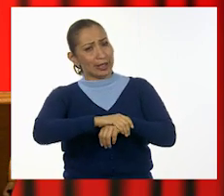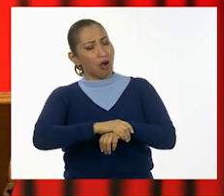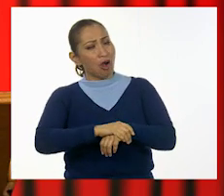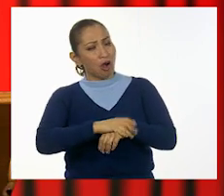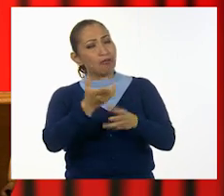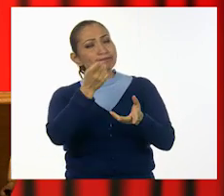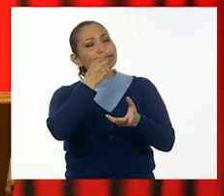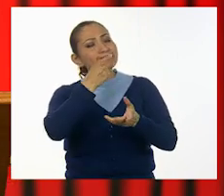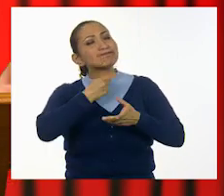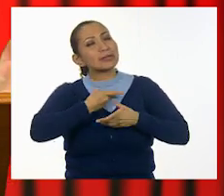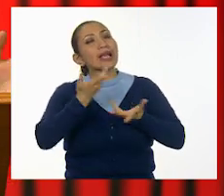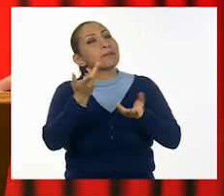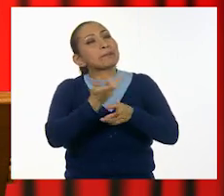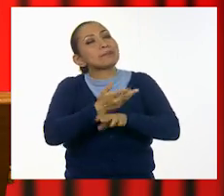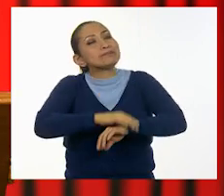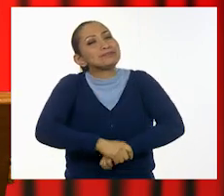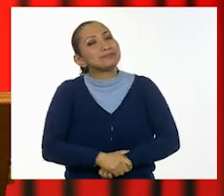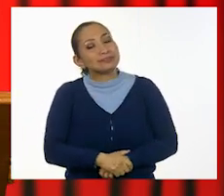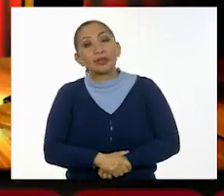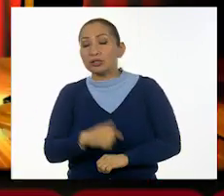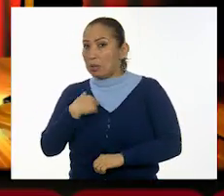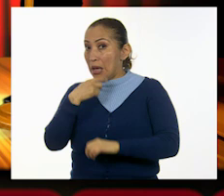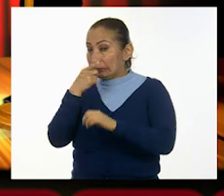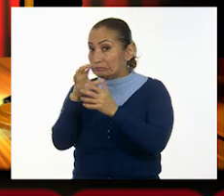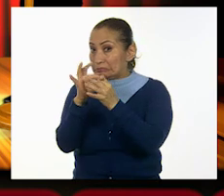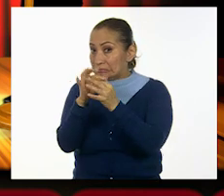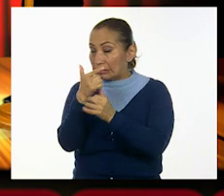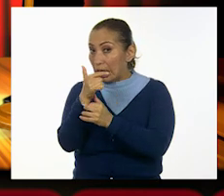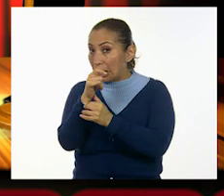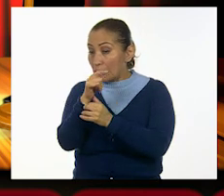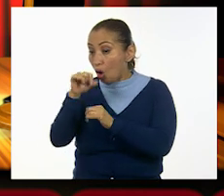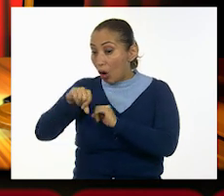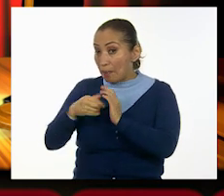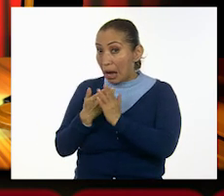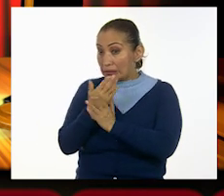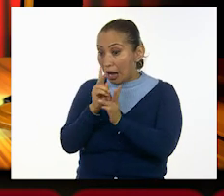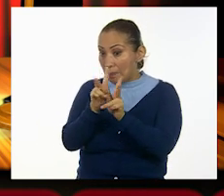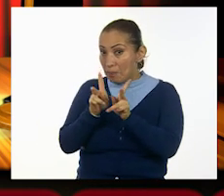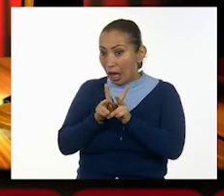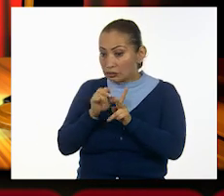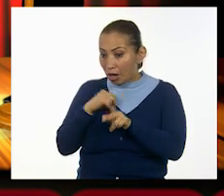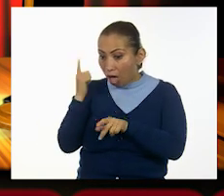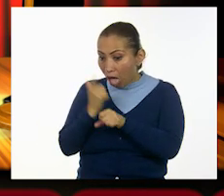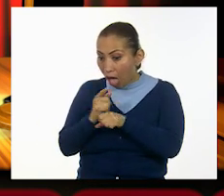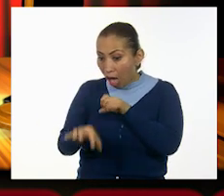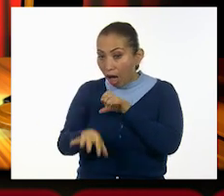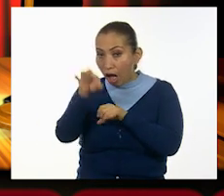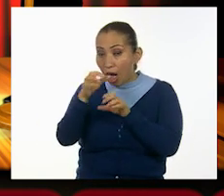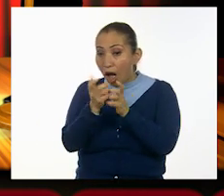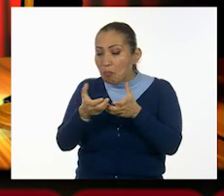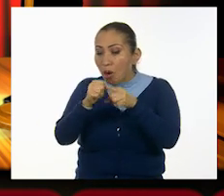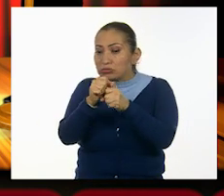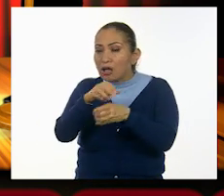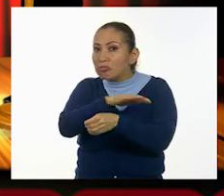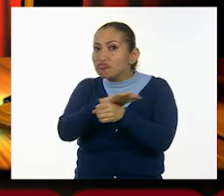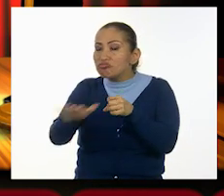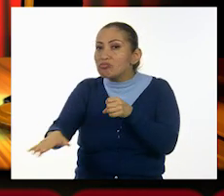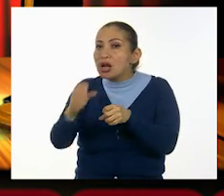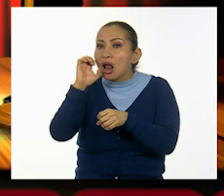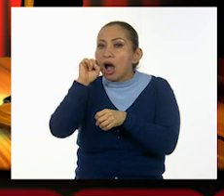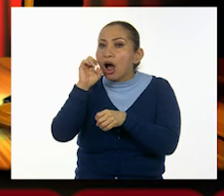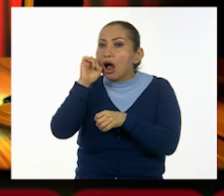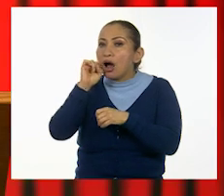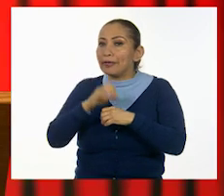Y cuénteme, ¿qué le ocurre? Le voy a contar, Galerita. Ajá. Esta mañana en la plaza encontré una bolsa llena de